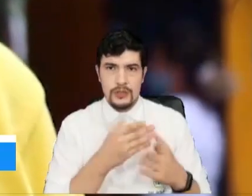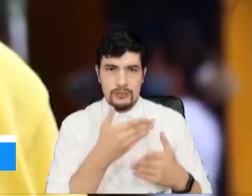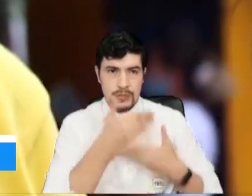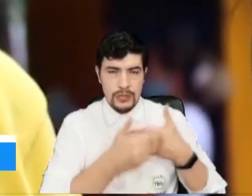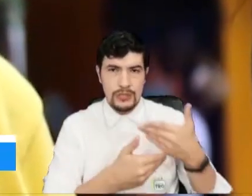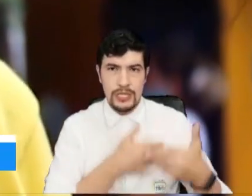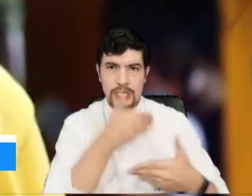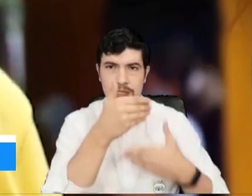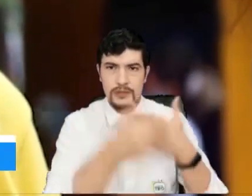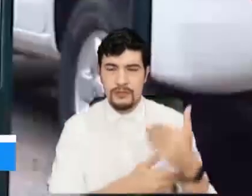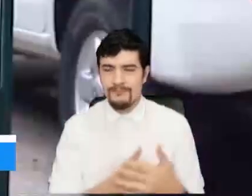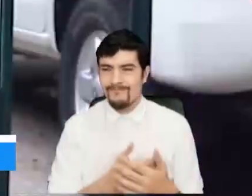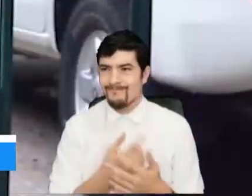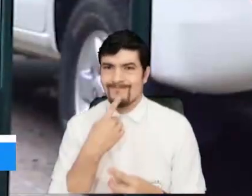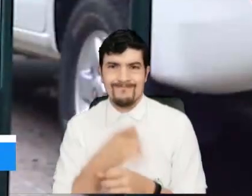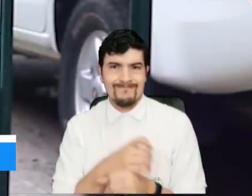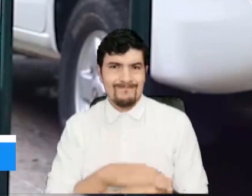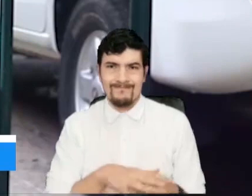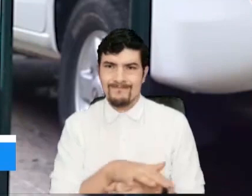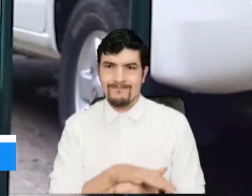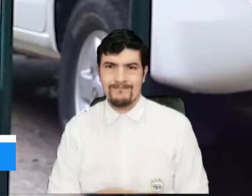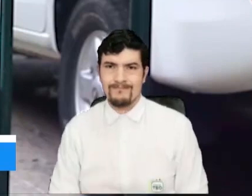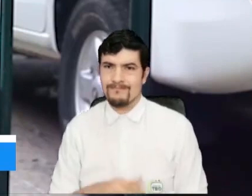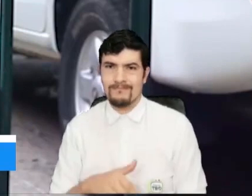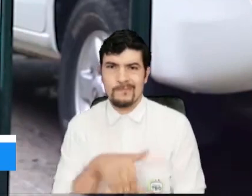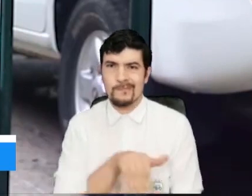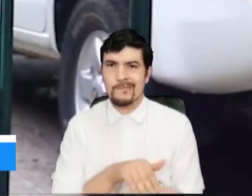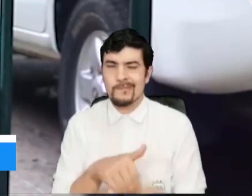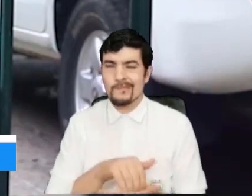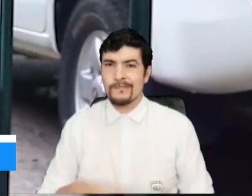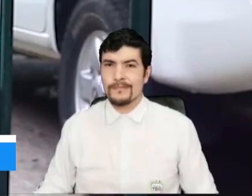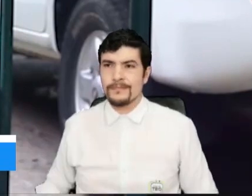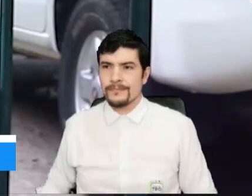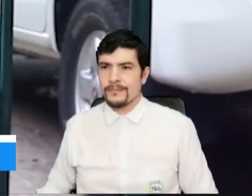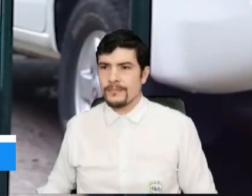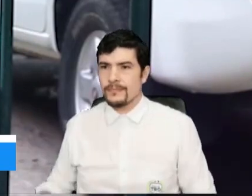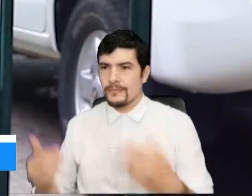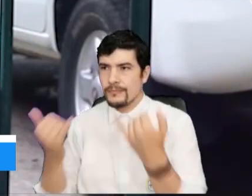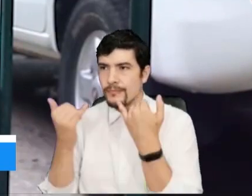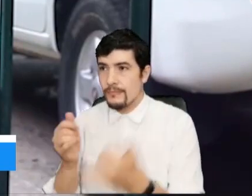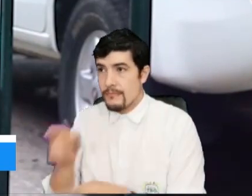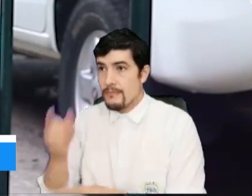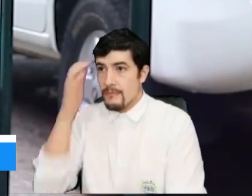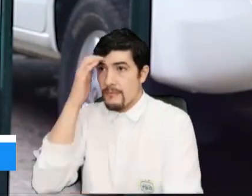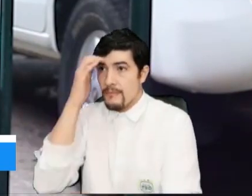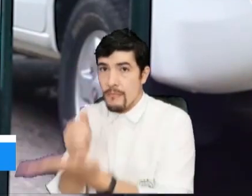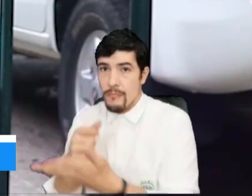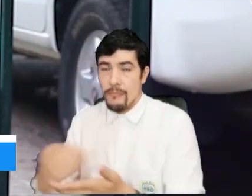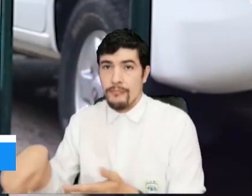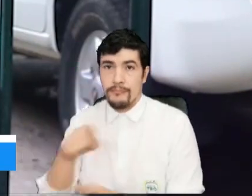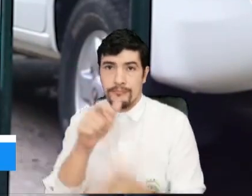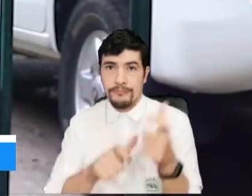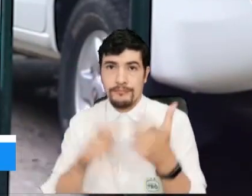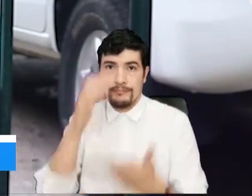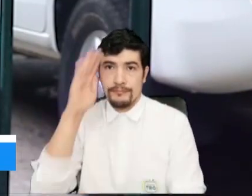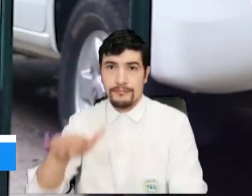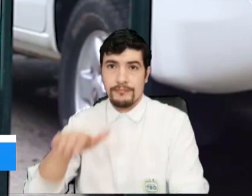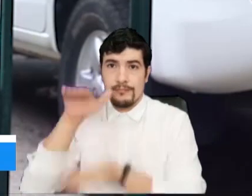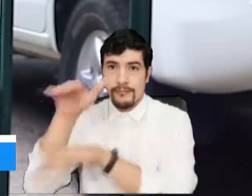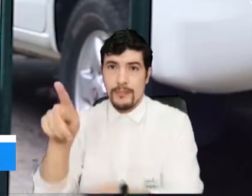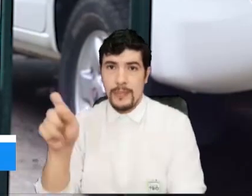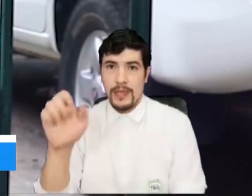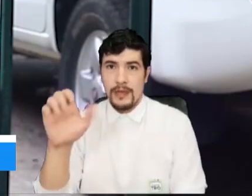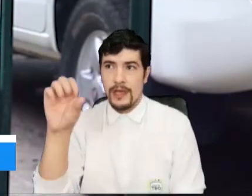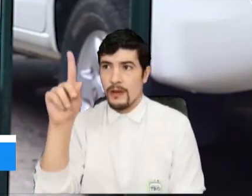más precaria. Bueno, muy bien, esta es la opinión de los representantes de la FECODE aquí en Barranca Bermeja, quienes